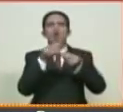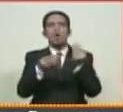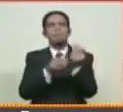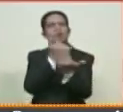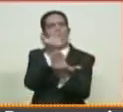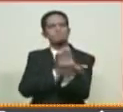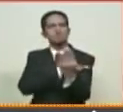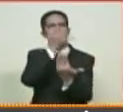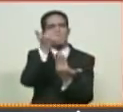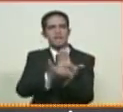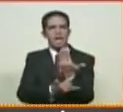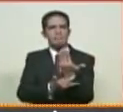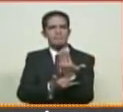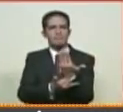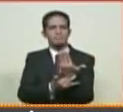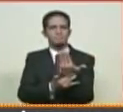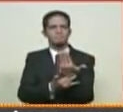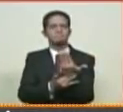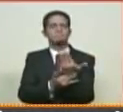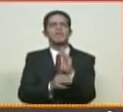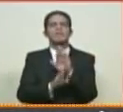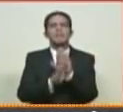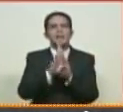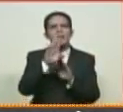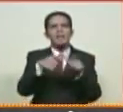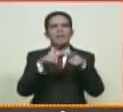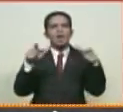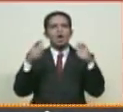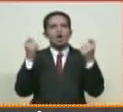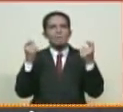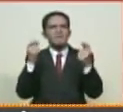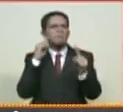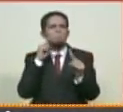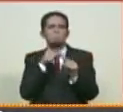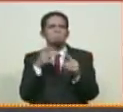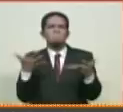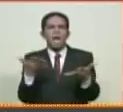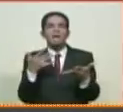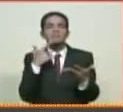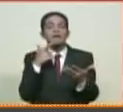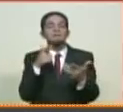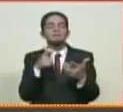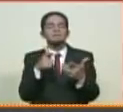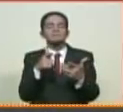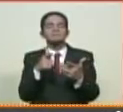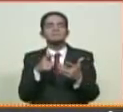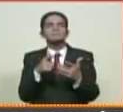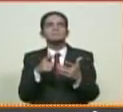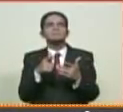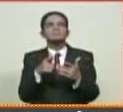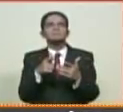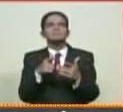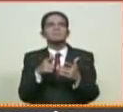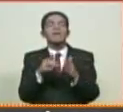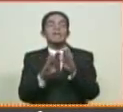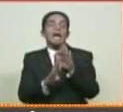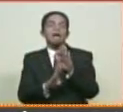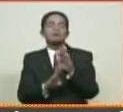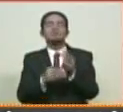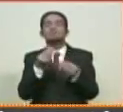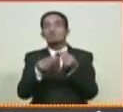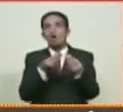de recuperación, que se refiere principalmente a la recuperación, valga la redundancia, de los salarios